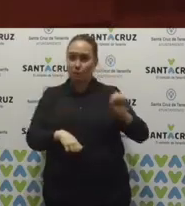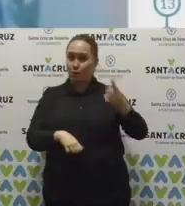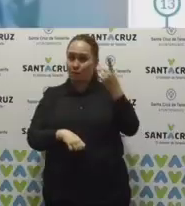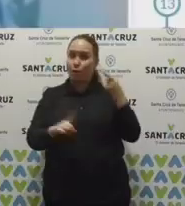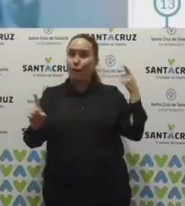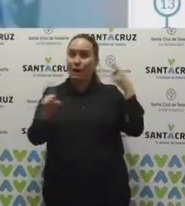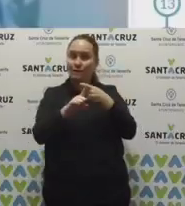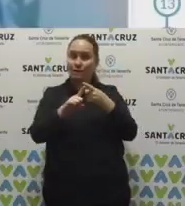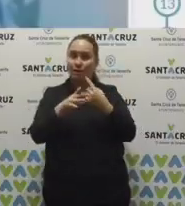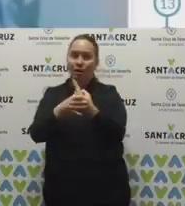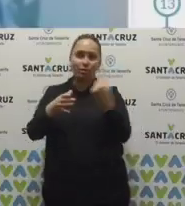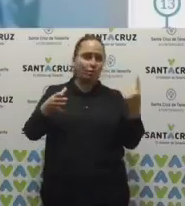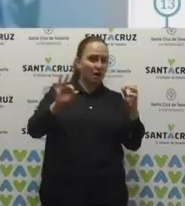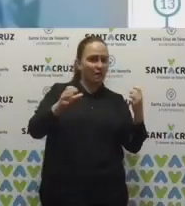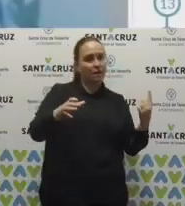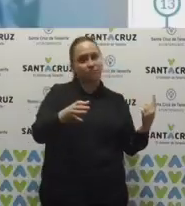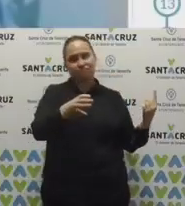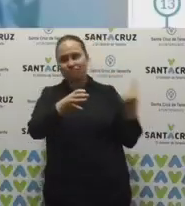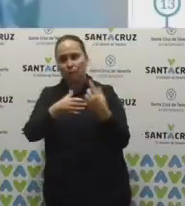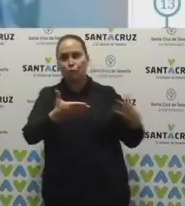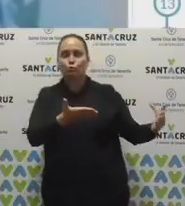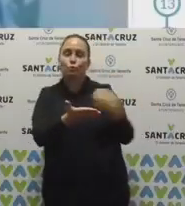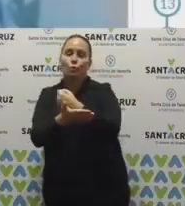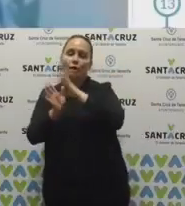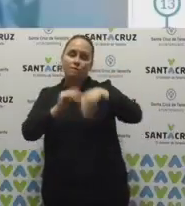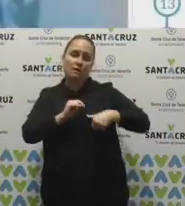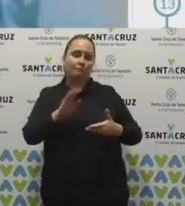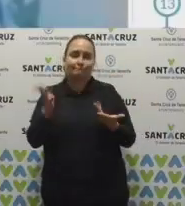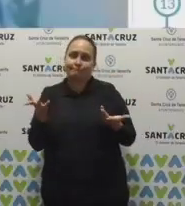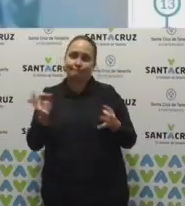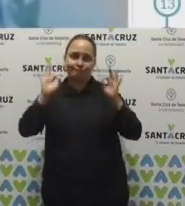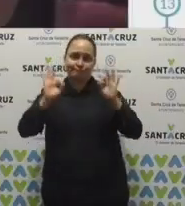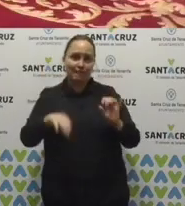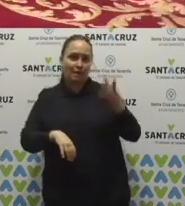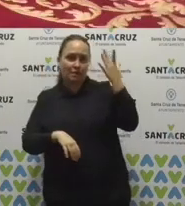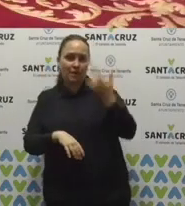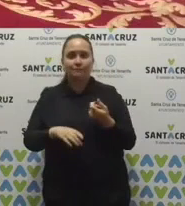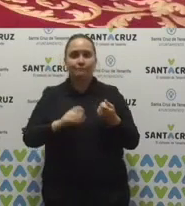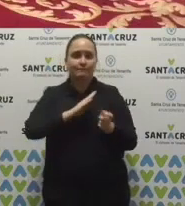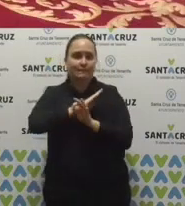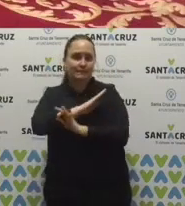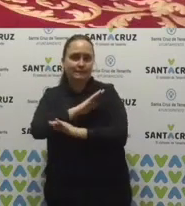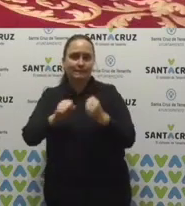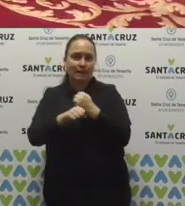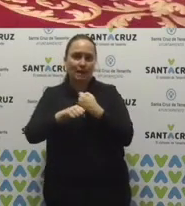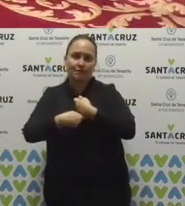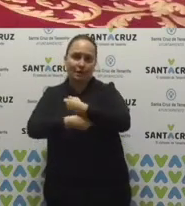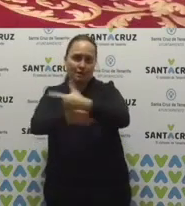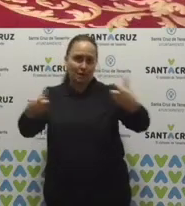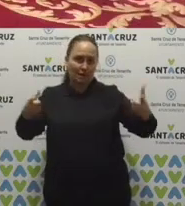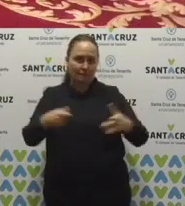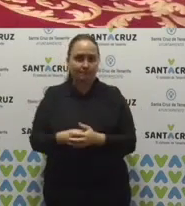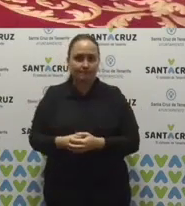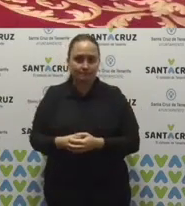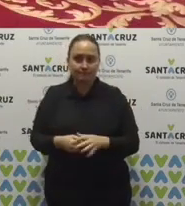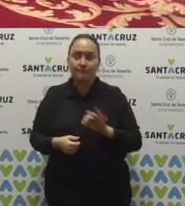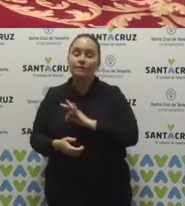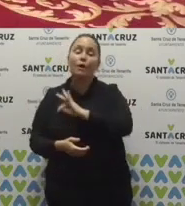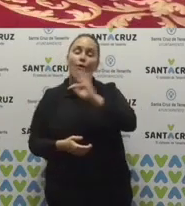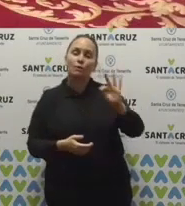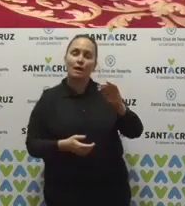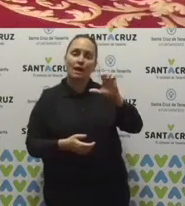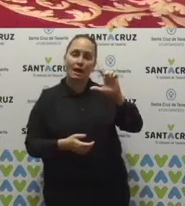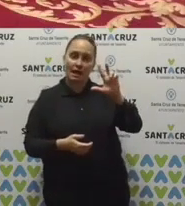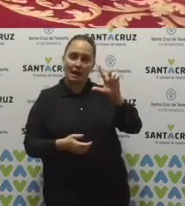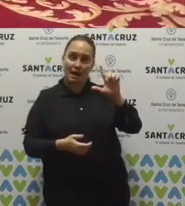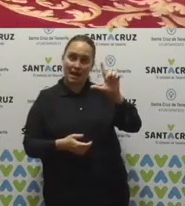o este reparto de tareas doña elena doña y aisha antes de posicionarse sobre la transaccional